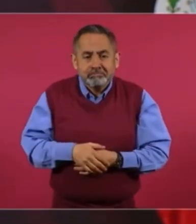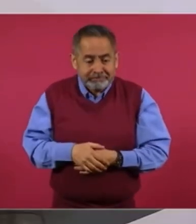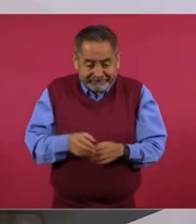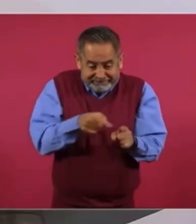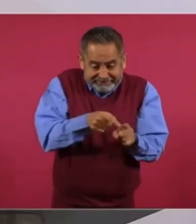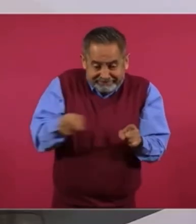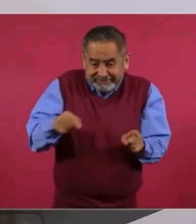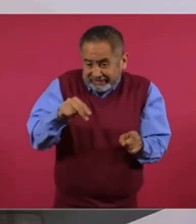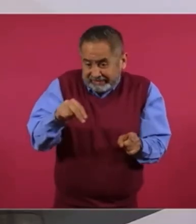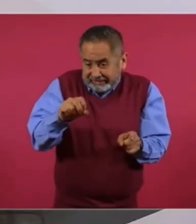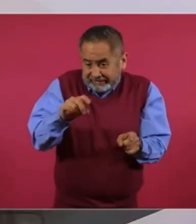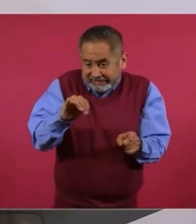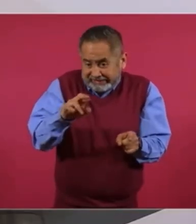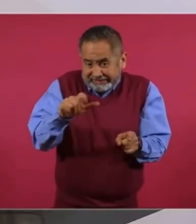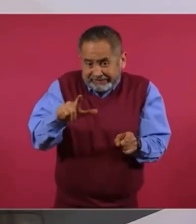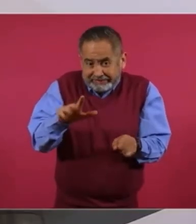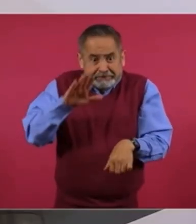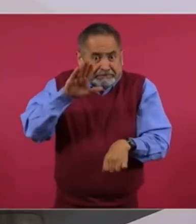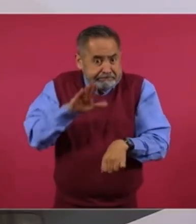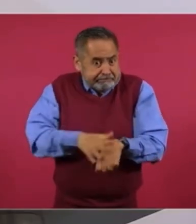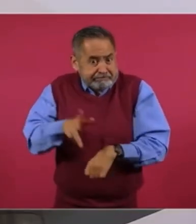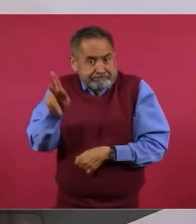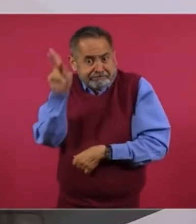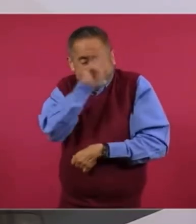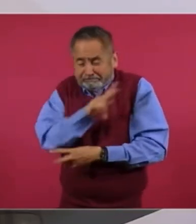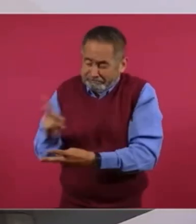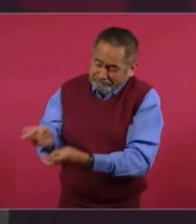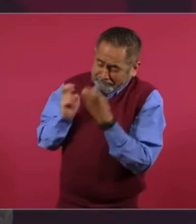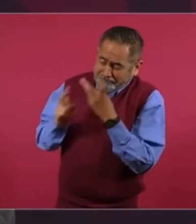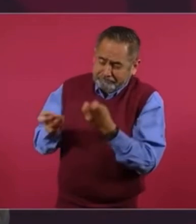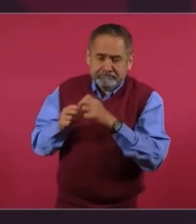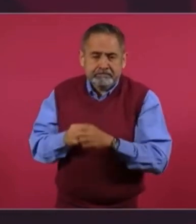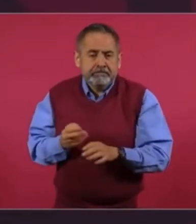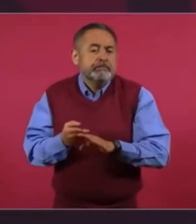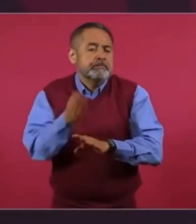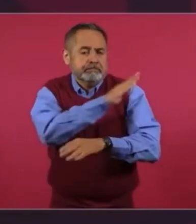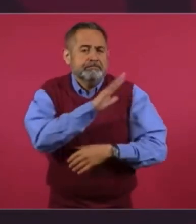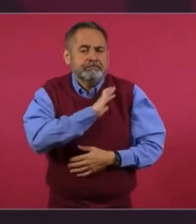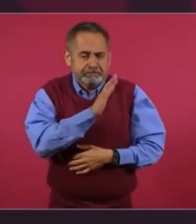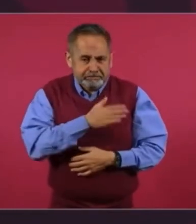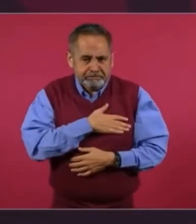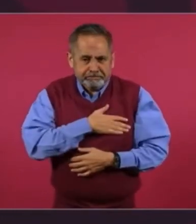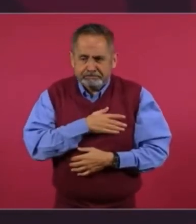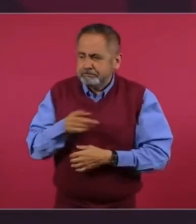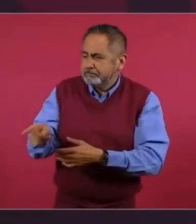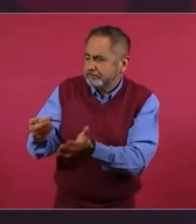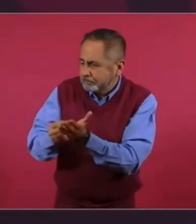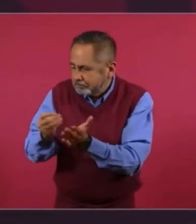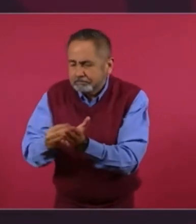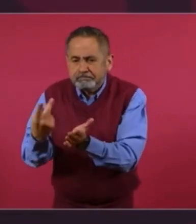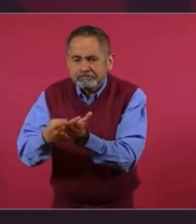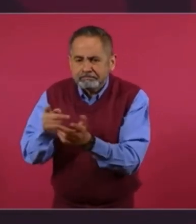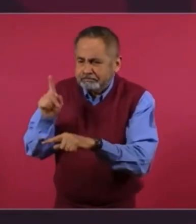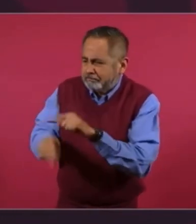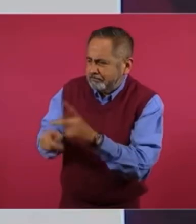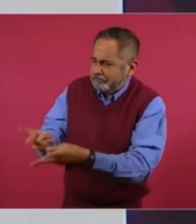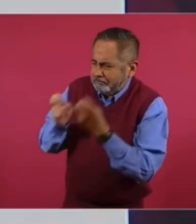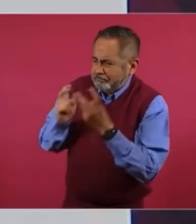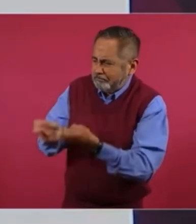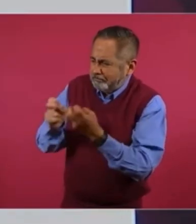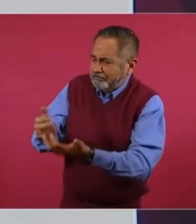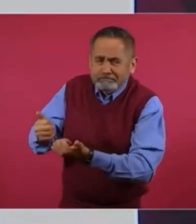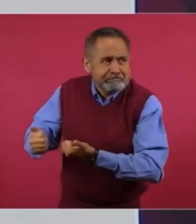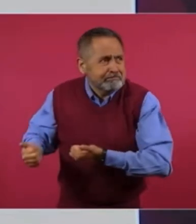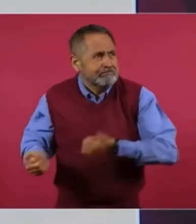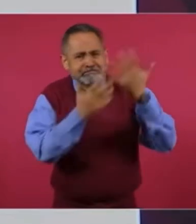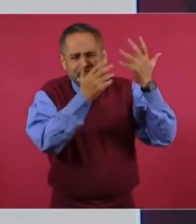caso, AMLO le aclara a Estados Unidos de que no se va a someter, de que se hará cumplir el mandato del pueblo, de